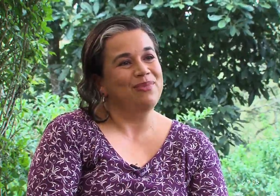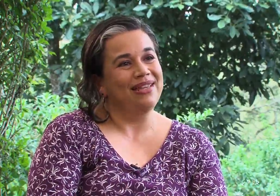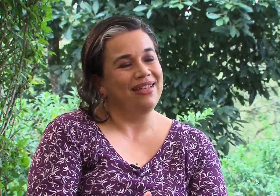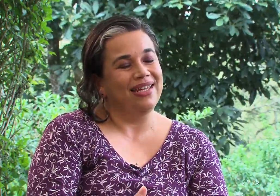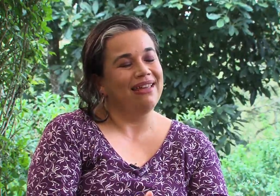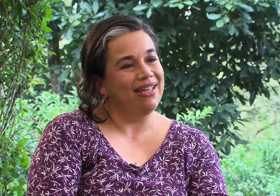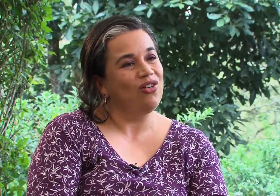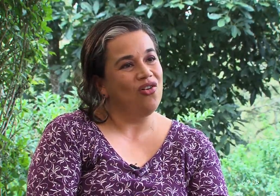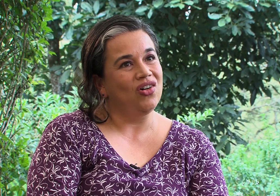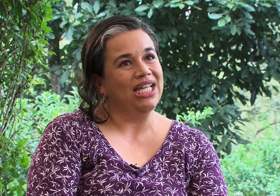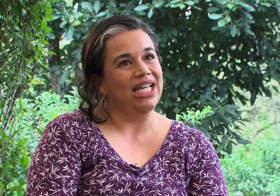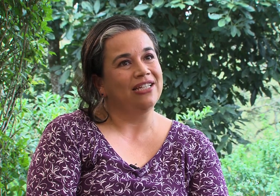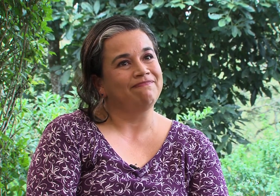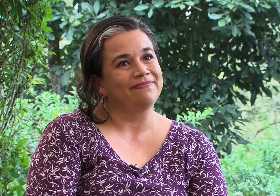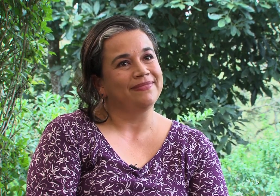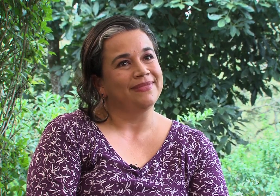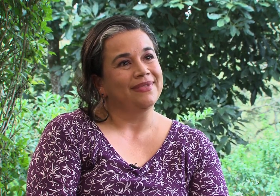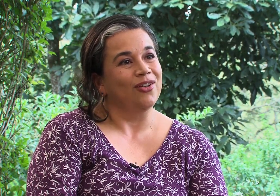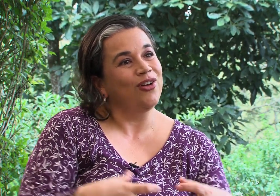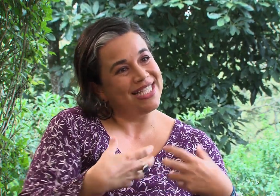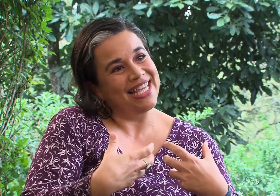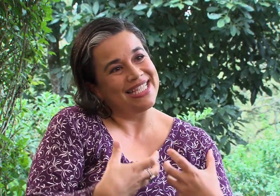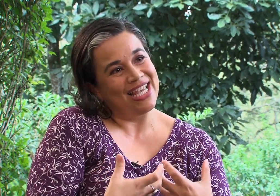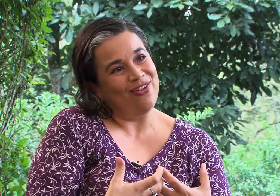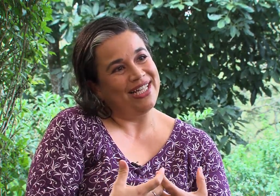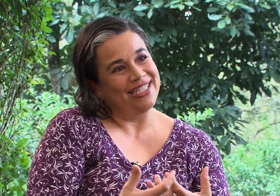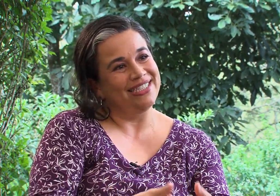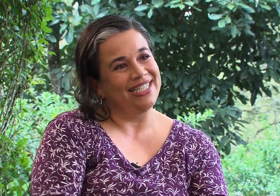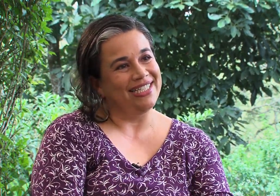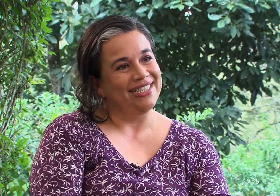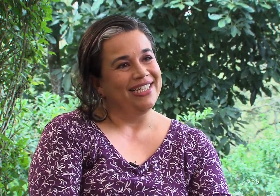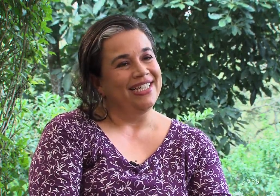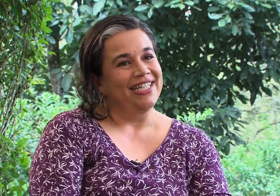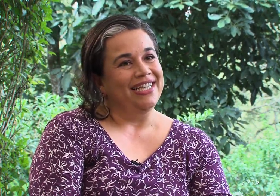eso también tiene que ver con ese deseo